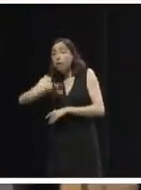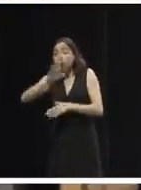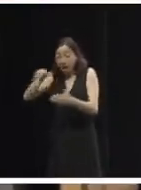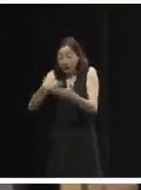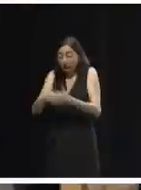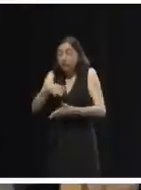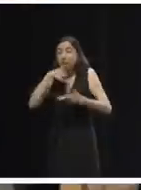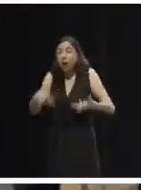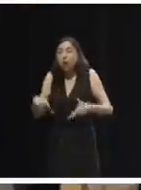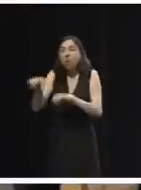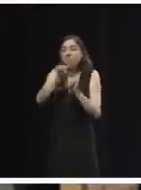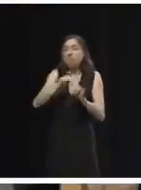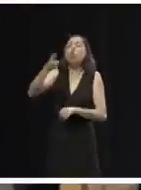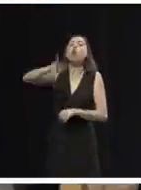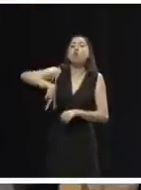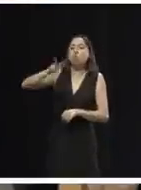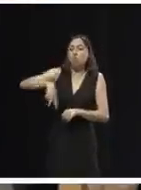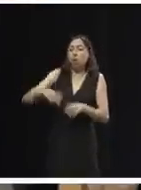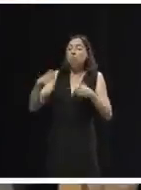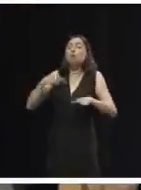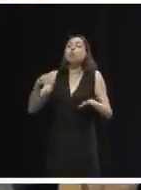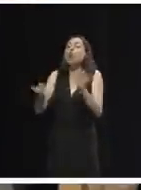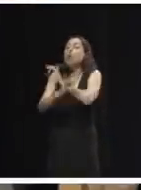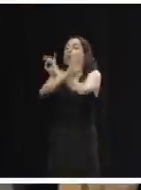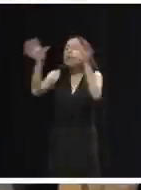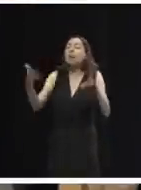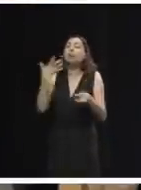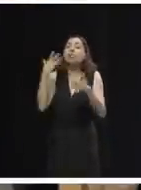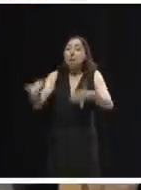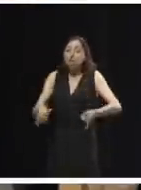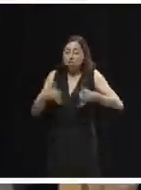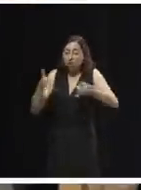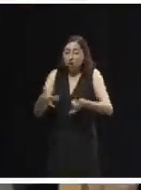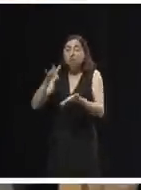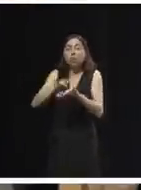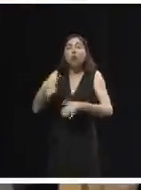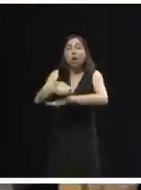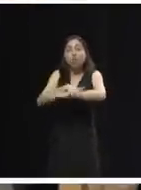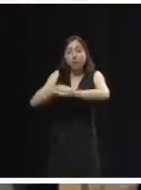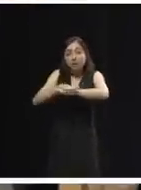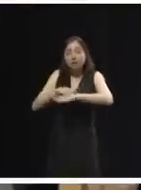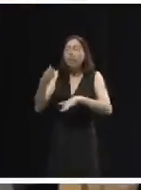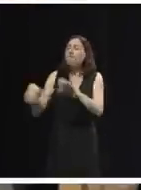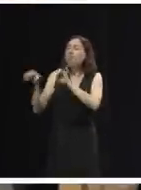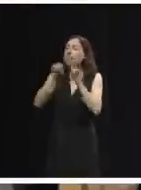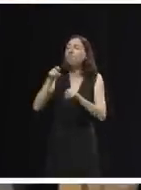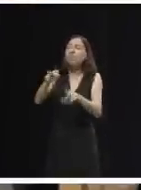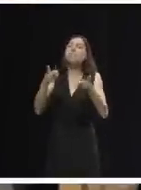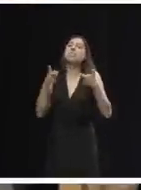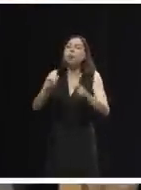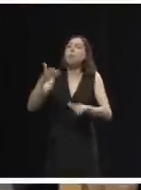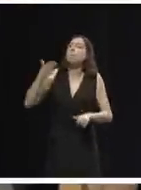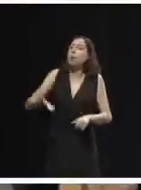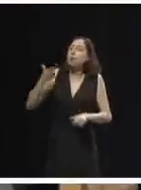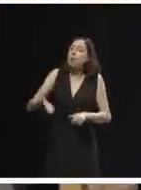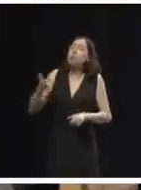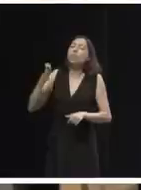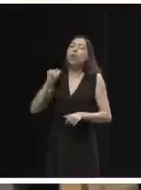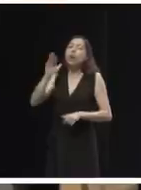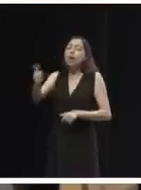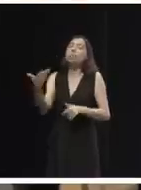defendió. Pero yo tengo claro que si Yolanda es presidenta, va a defender ese sector tan importante del campo